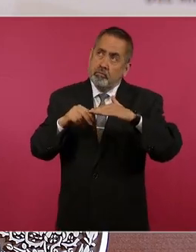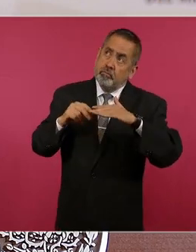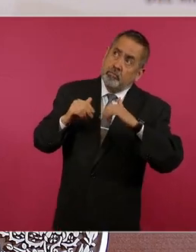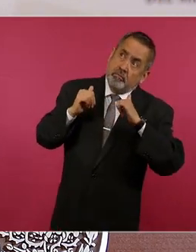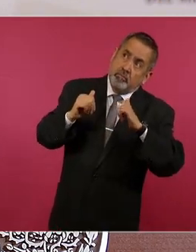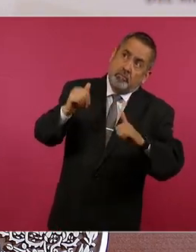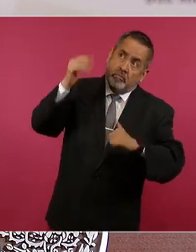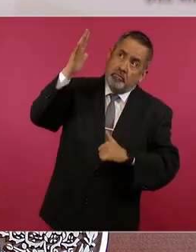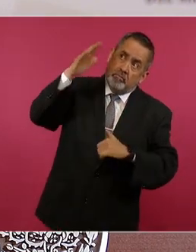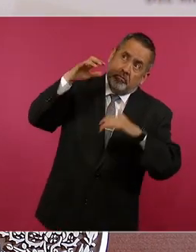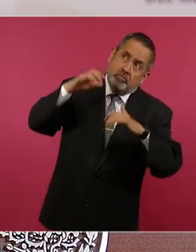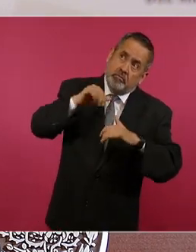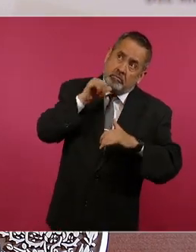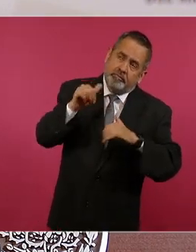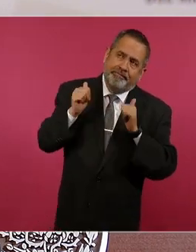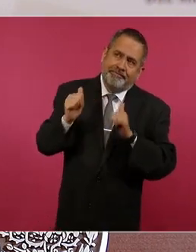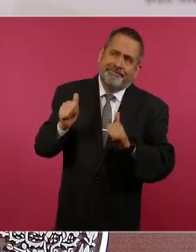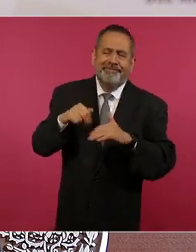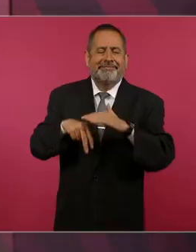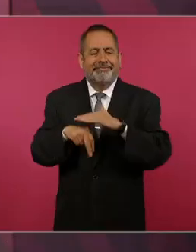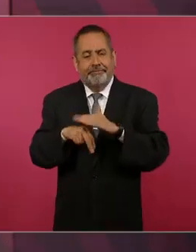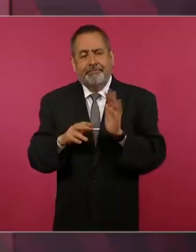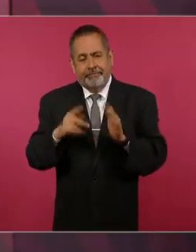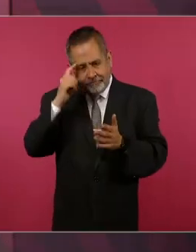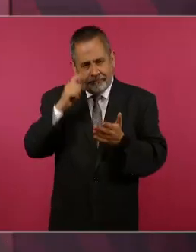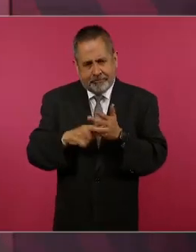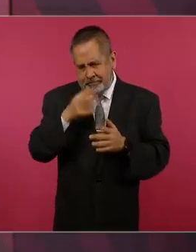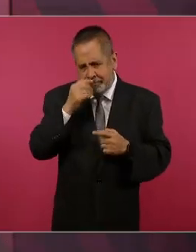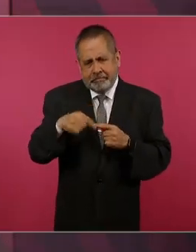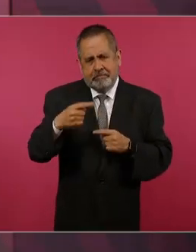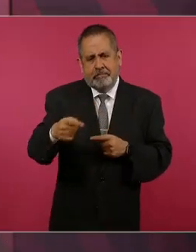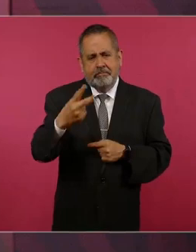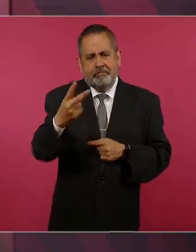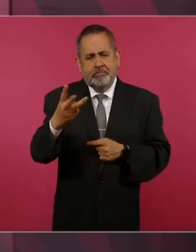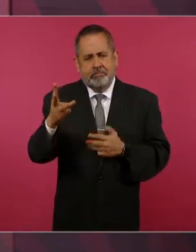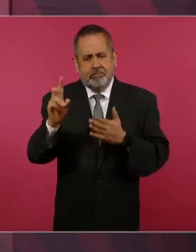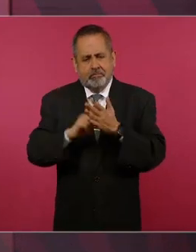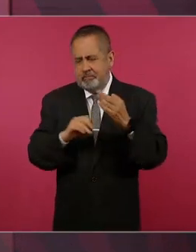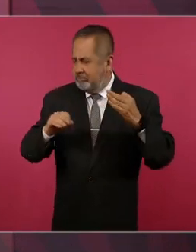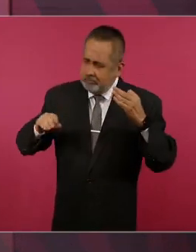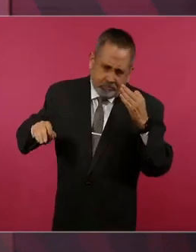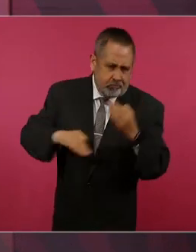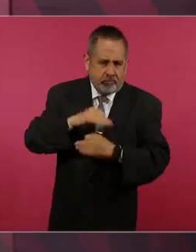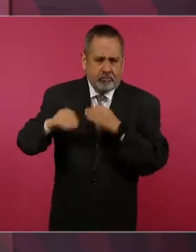Yo espero que en dos, tres meses ya tengan todos